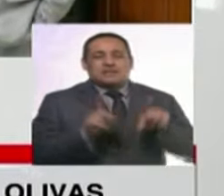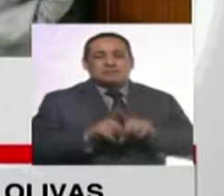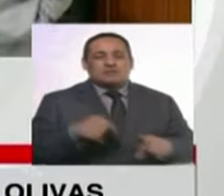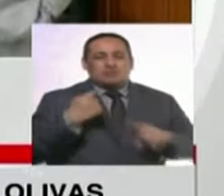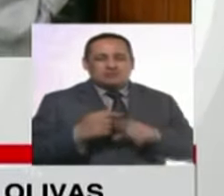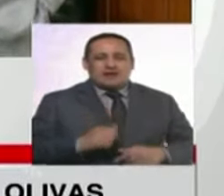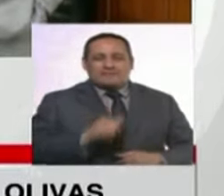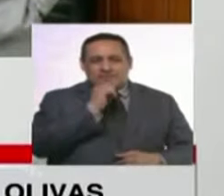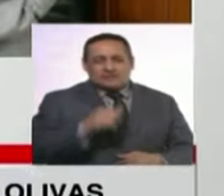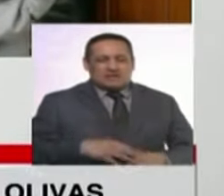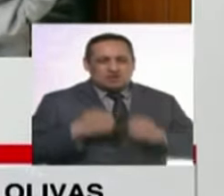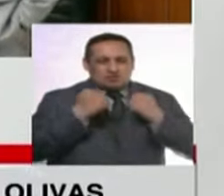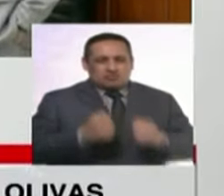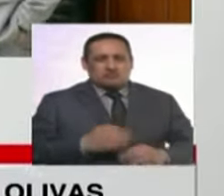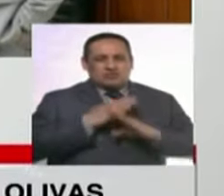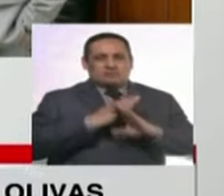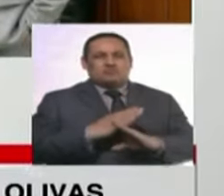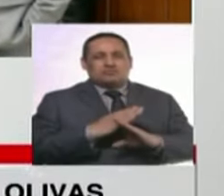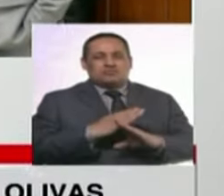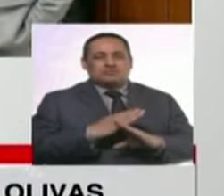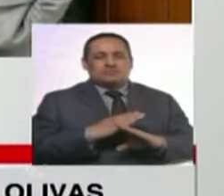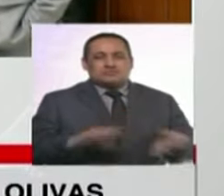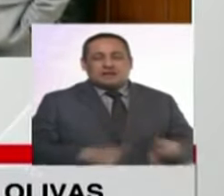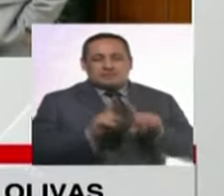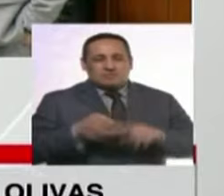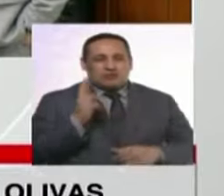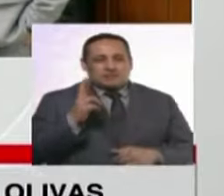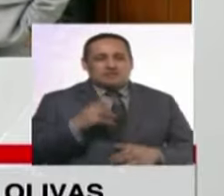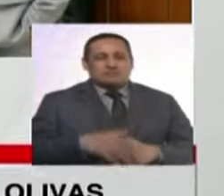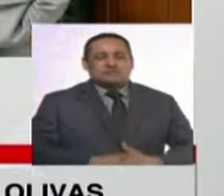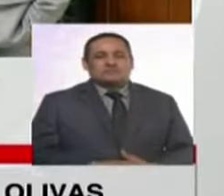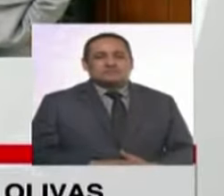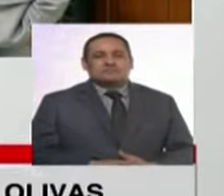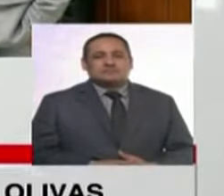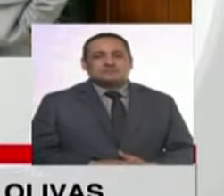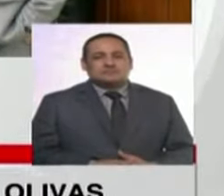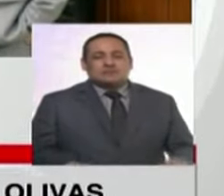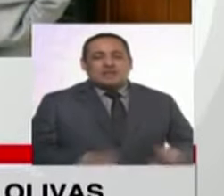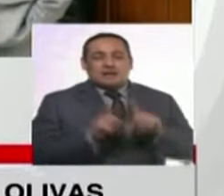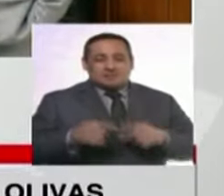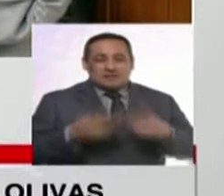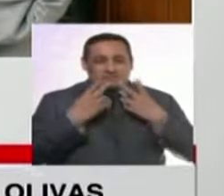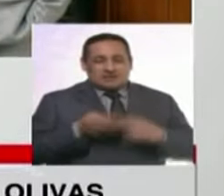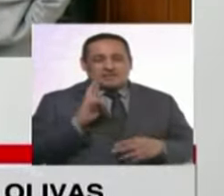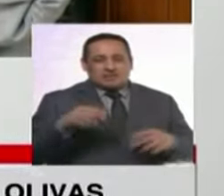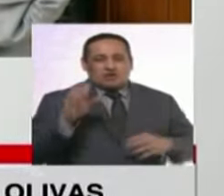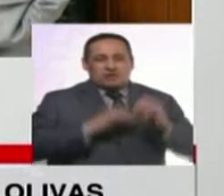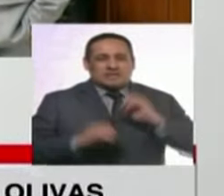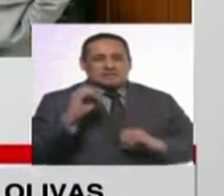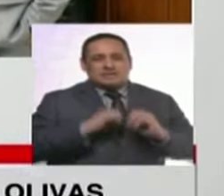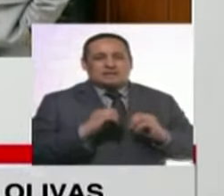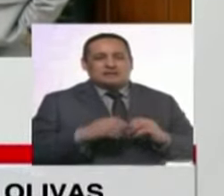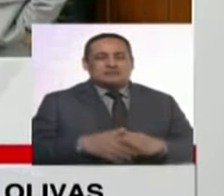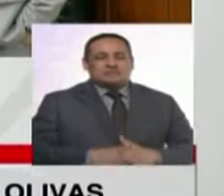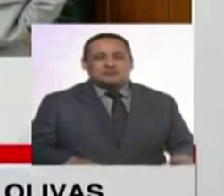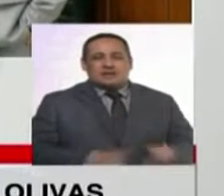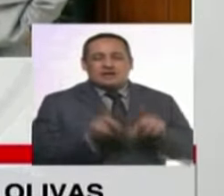por una falta de lucha contra la delincuencia de la delincuencia organizada